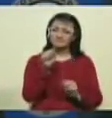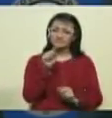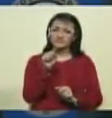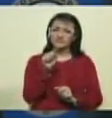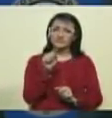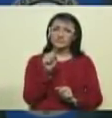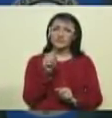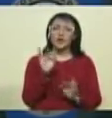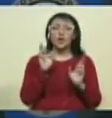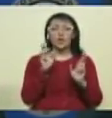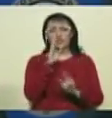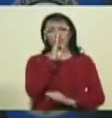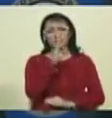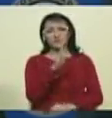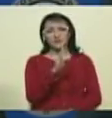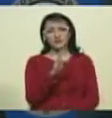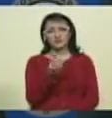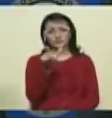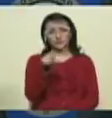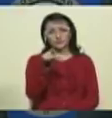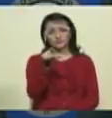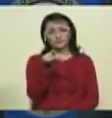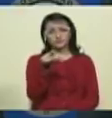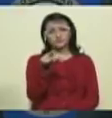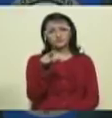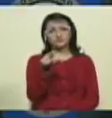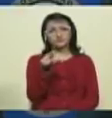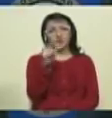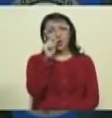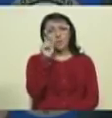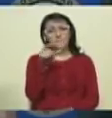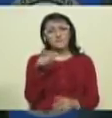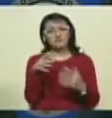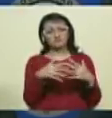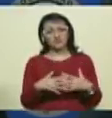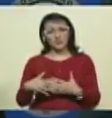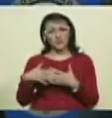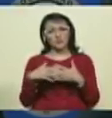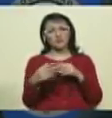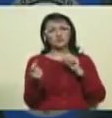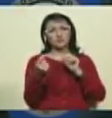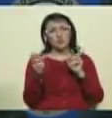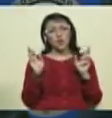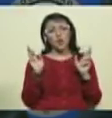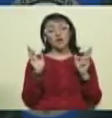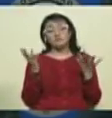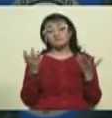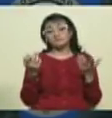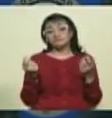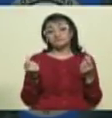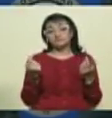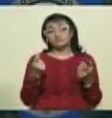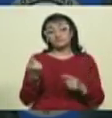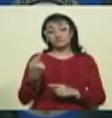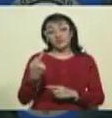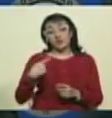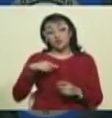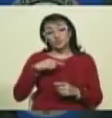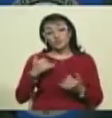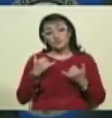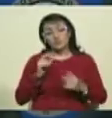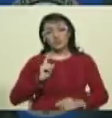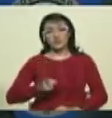sea directamente con el señor Mike Pompeo, que podamos conversar, pero lo haremos por todas las vías, porque es nuestro deber.